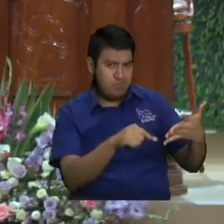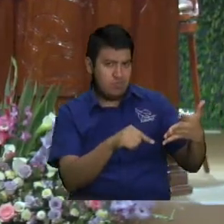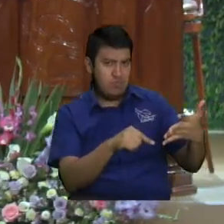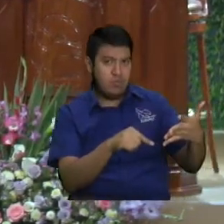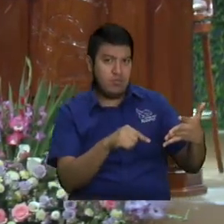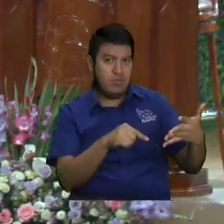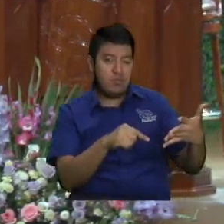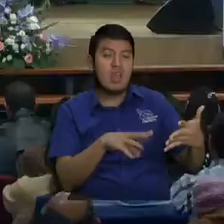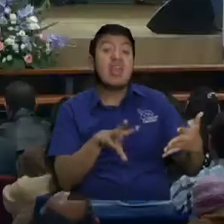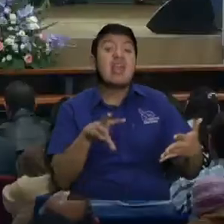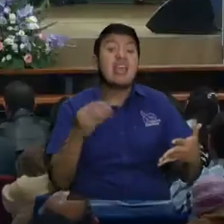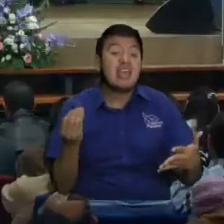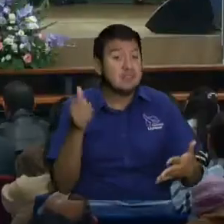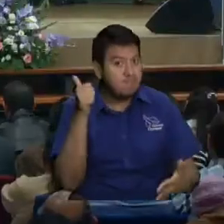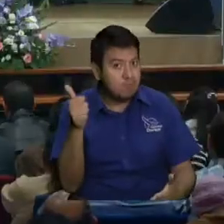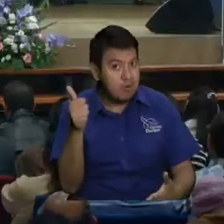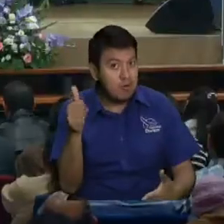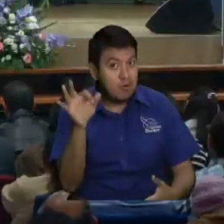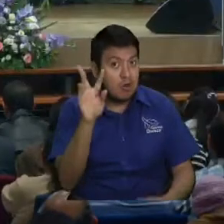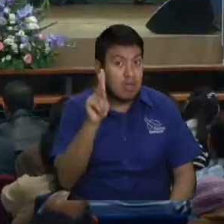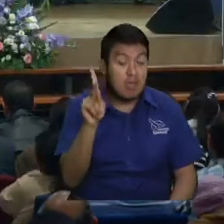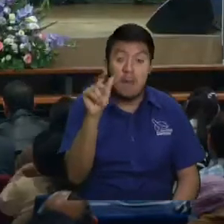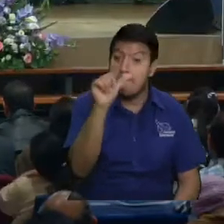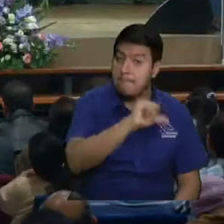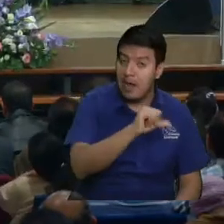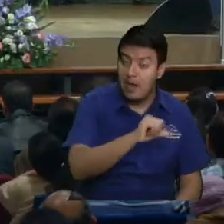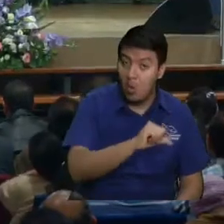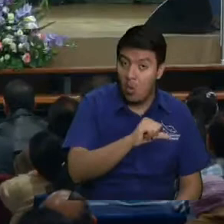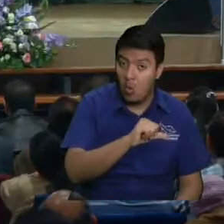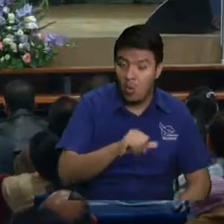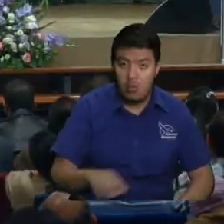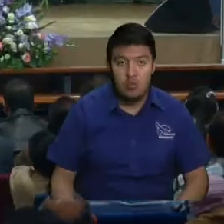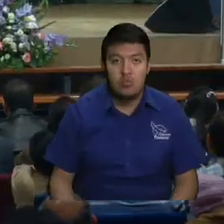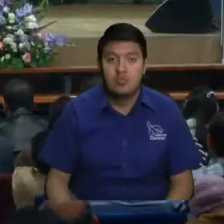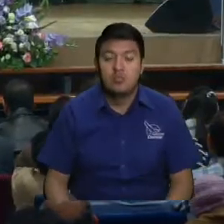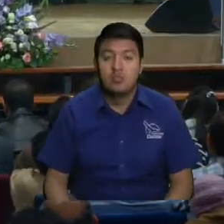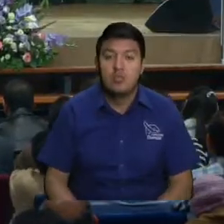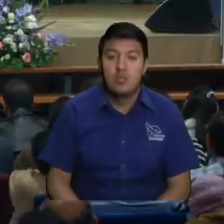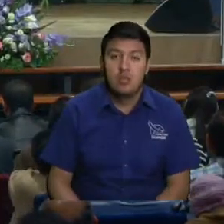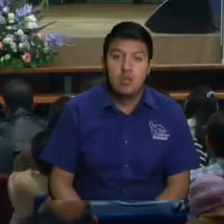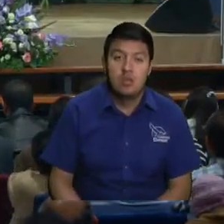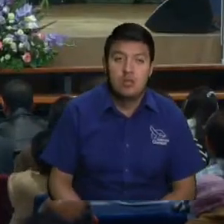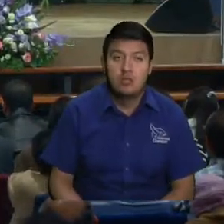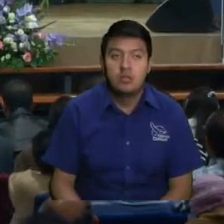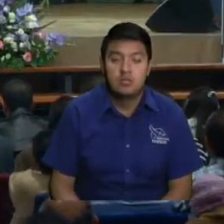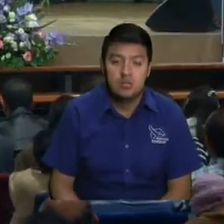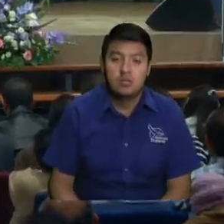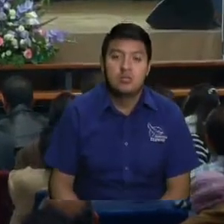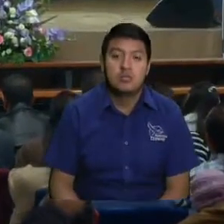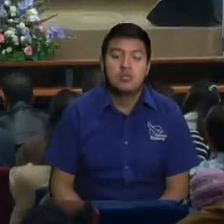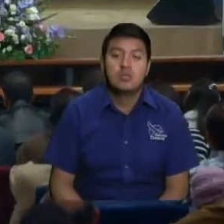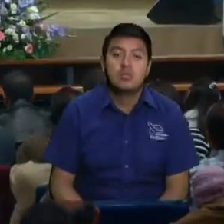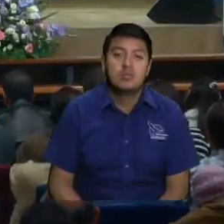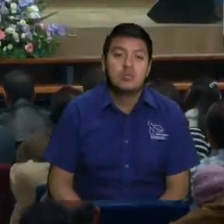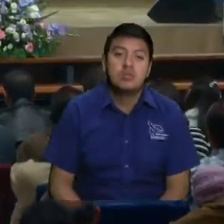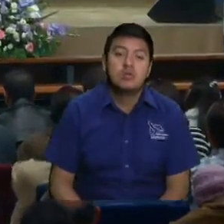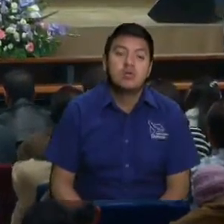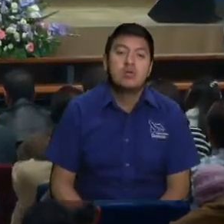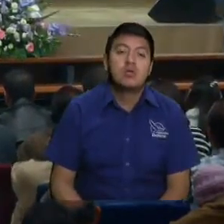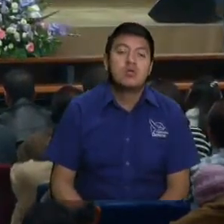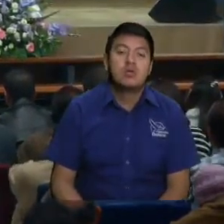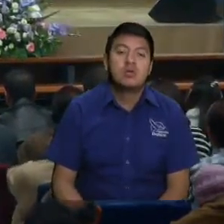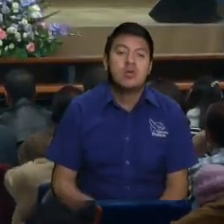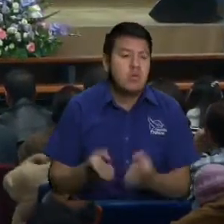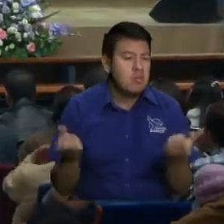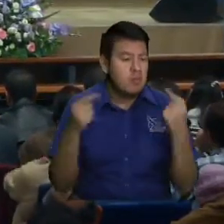un ejemplo de esto, de discernir muchas veces, y uno es el de la sanidad. ¿Cómo es posible que haya gente? ¿Cómo es